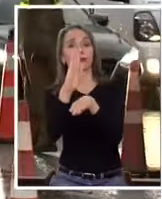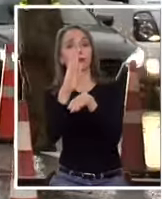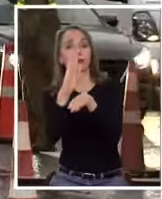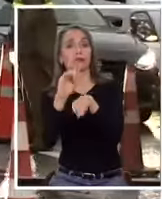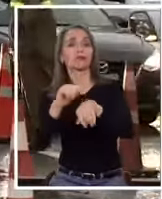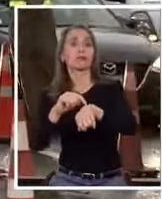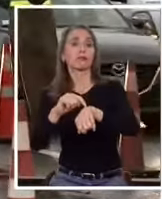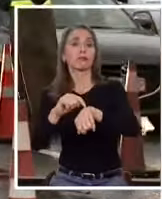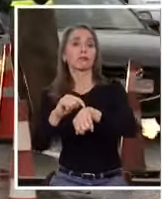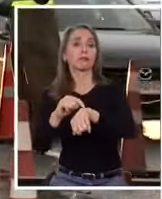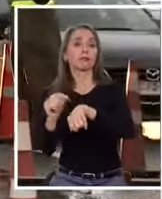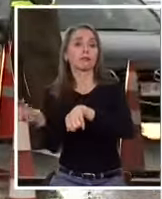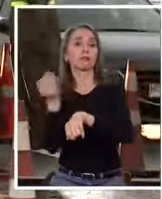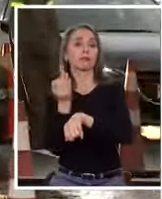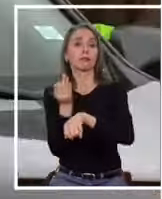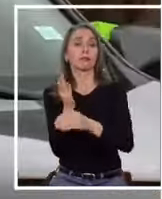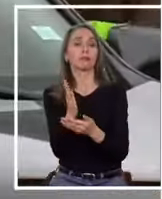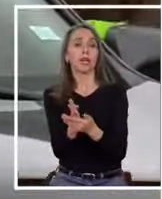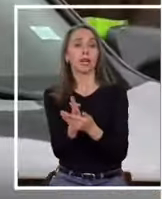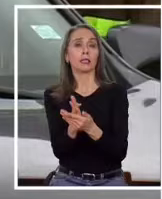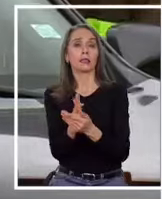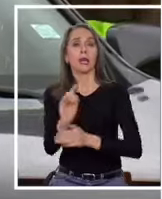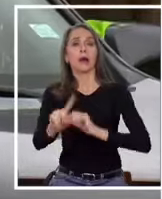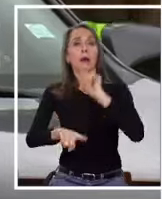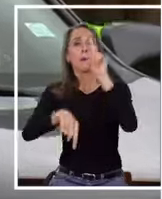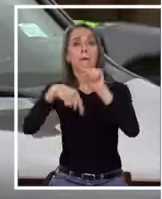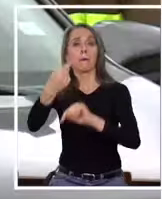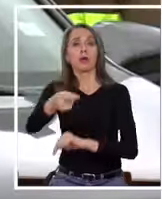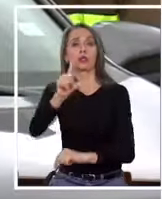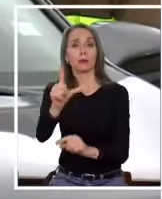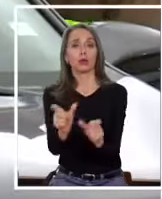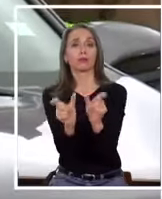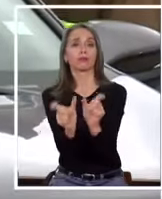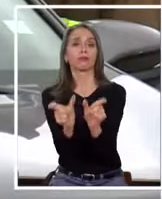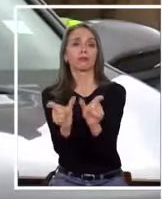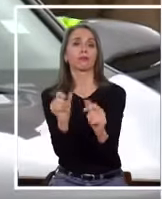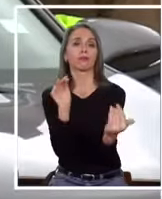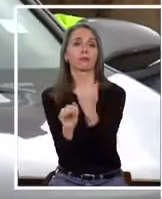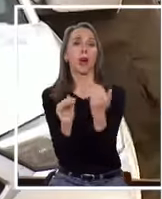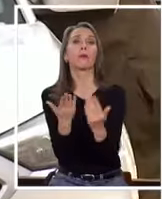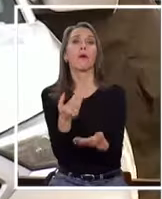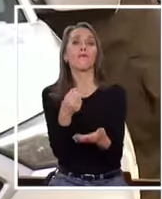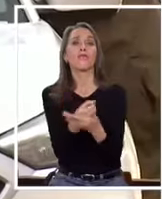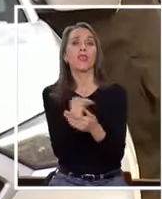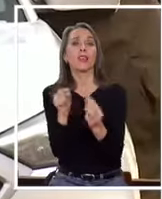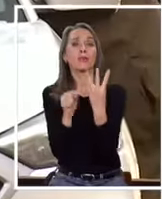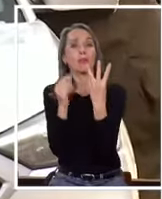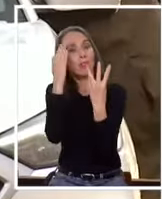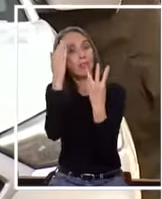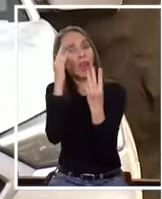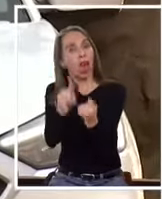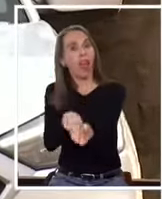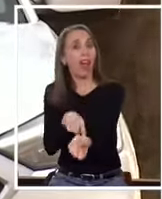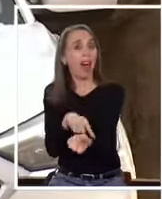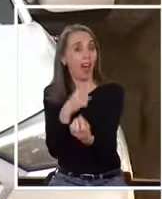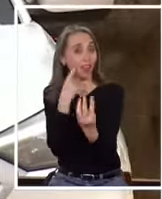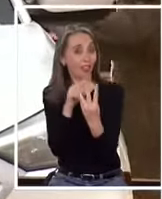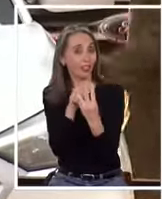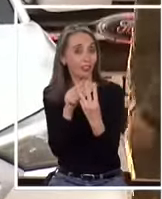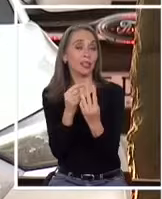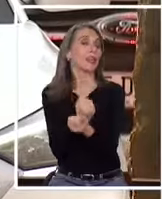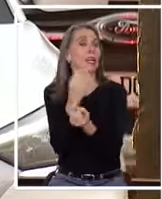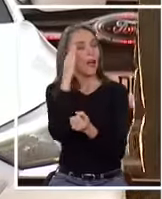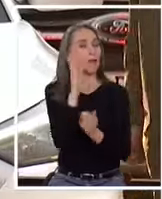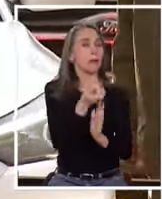se extenderá, nos han señalado, hasta el próximo día lunes, a propósito de este fin de semana largo, donde Carabineros espera que